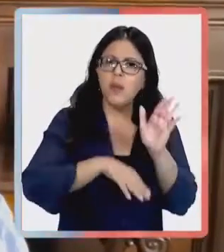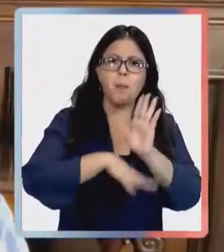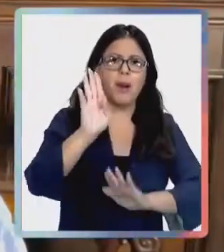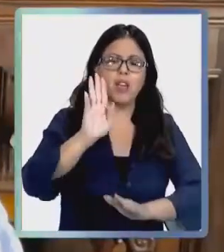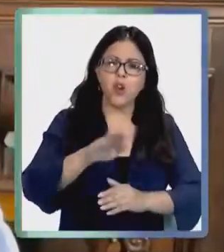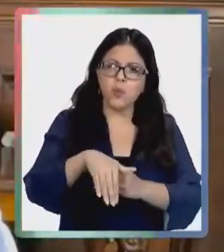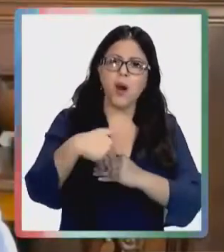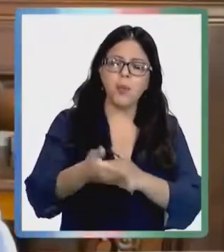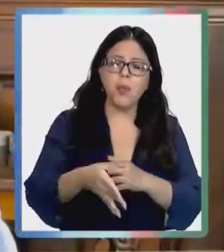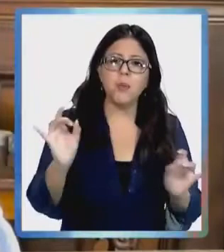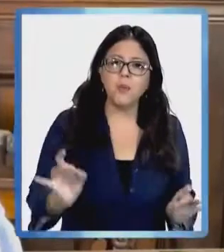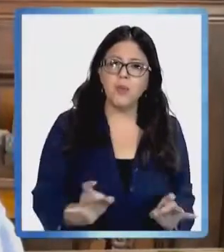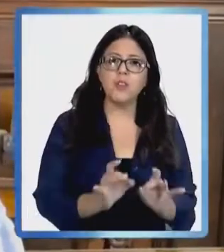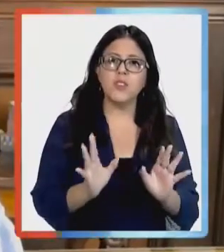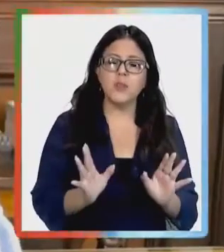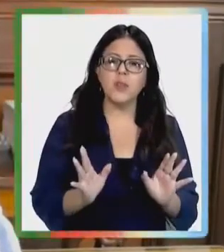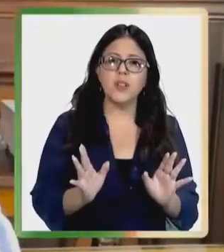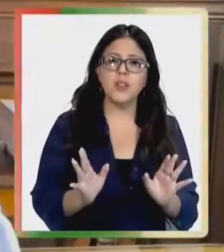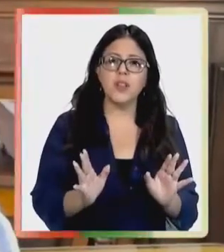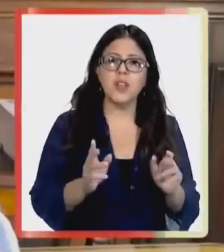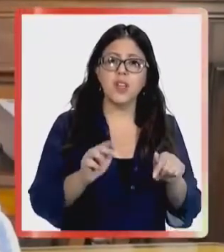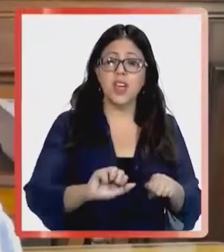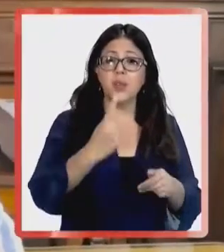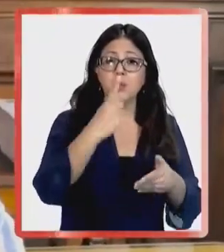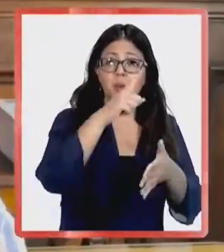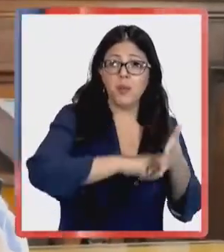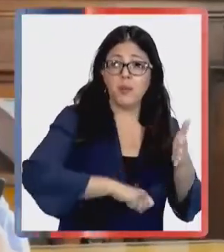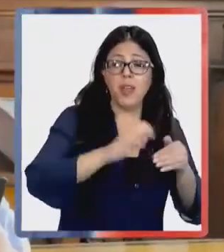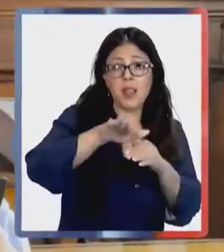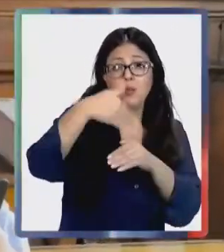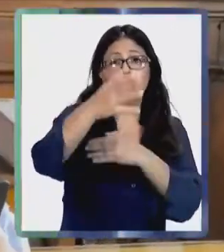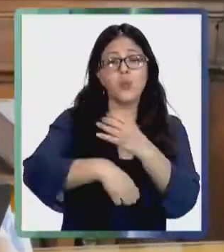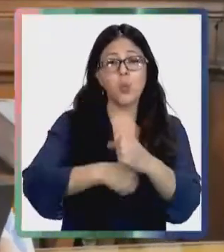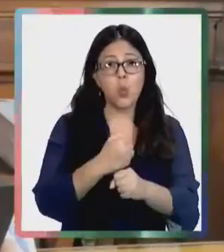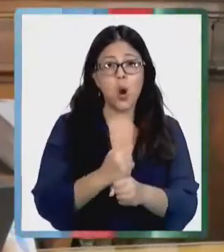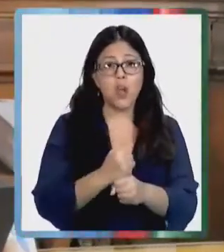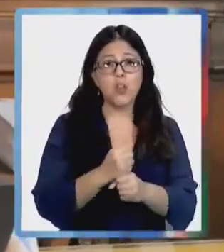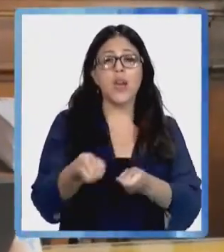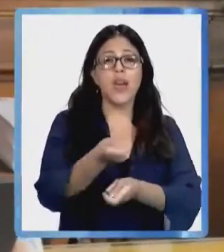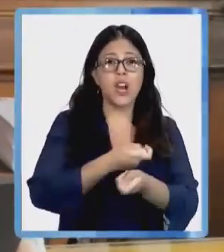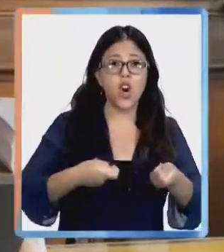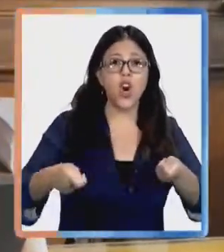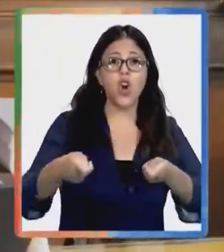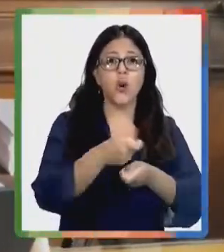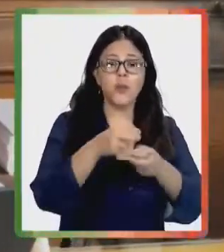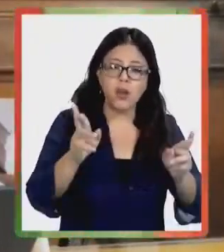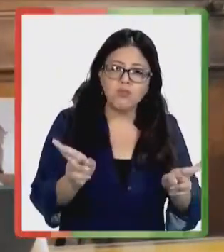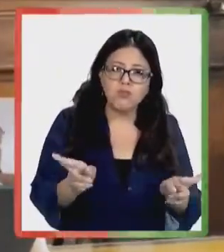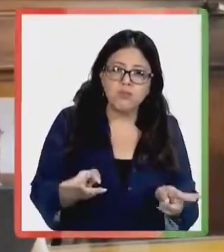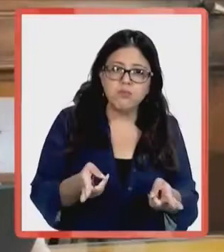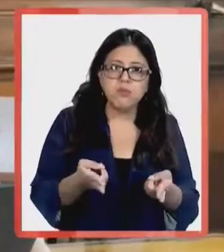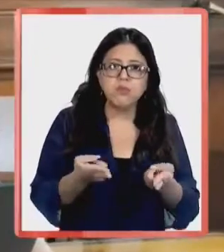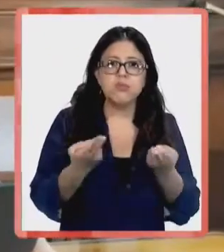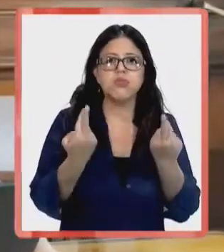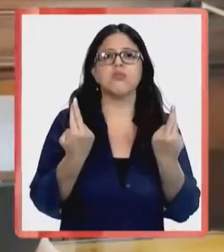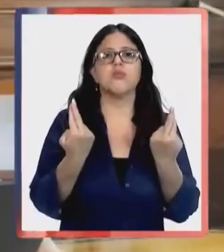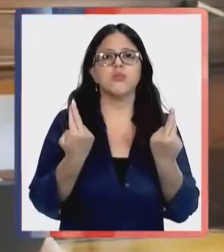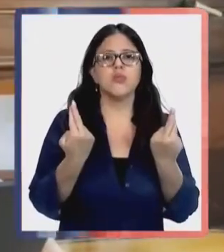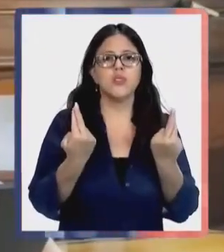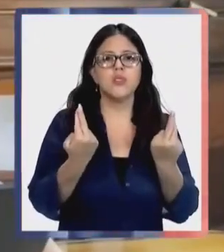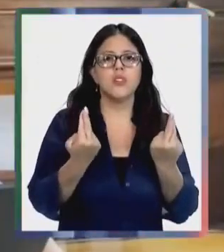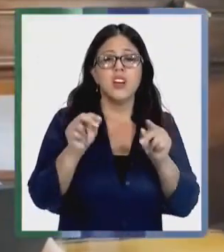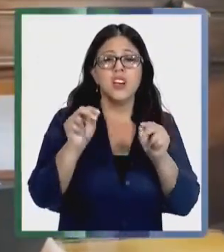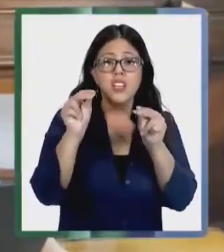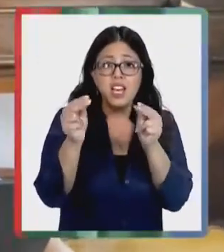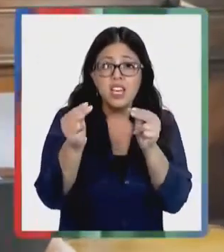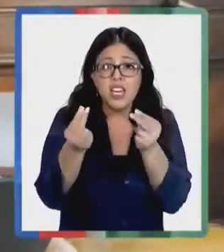mayor y que probablemente desde los primeros meses del próximo año ya la economía va a empezar a recuperarse al tiempo